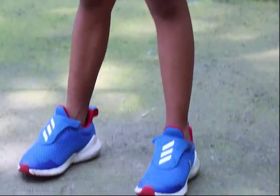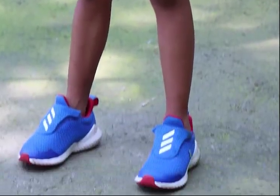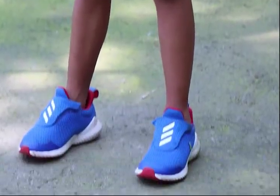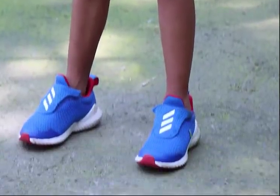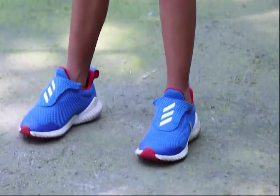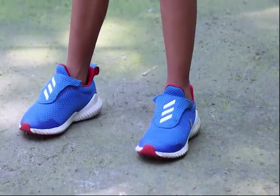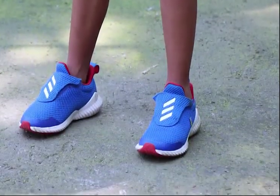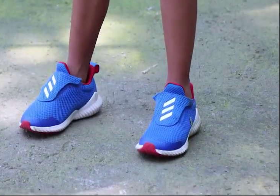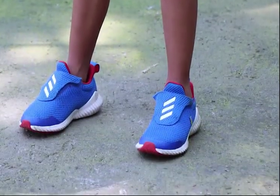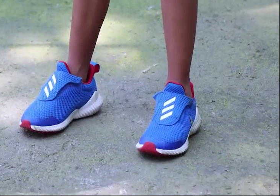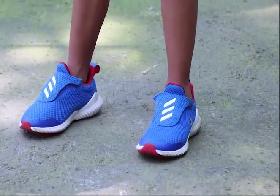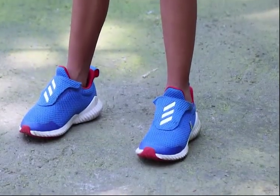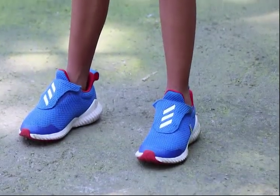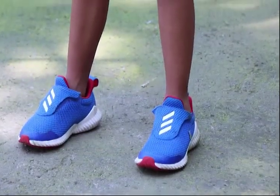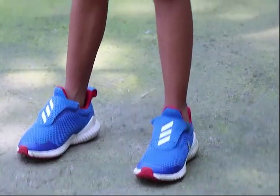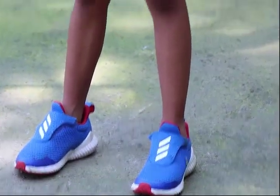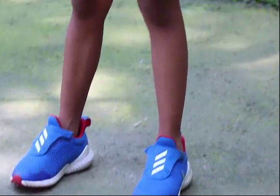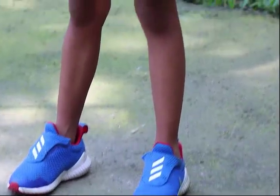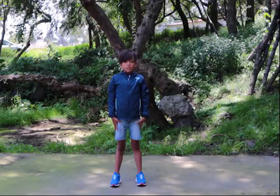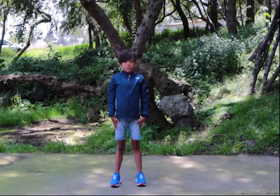respiramos, respira profundo.